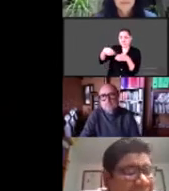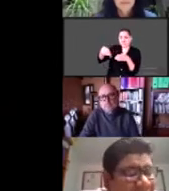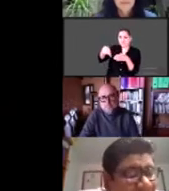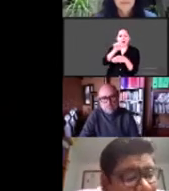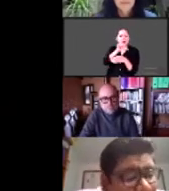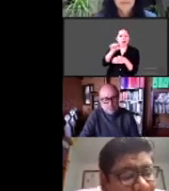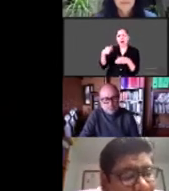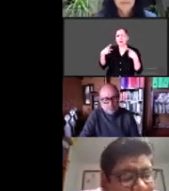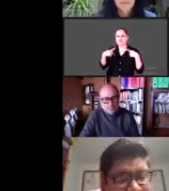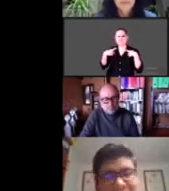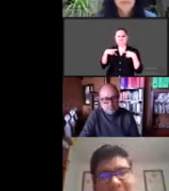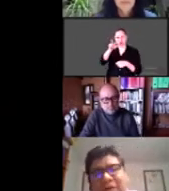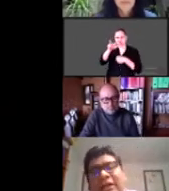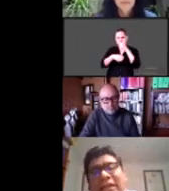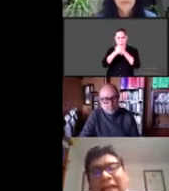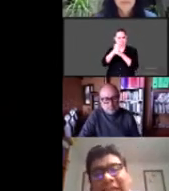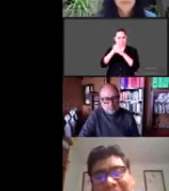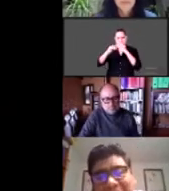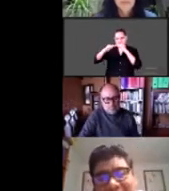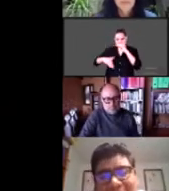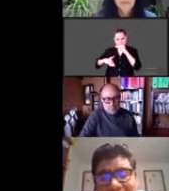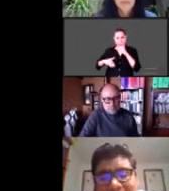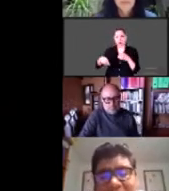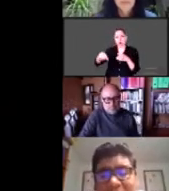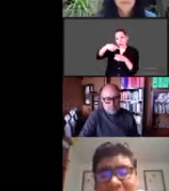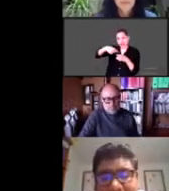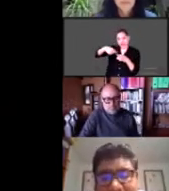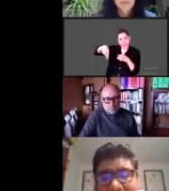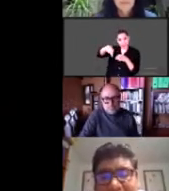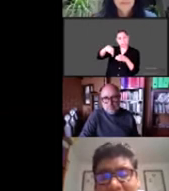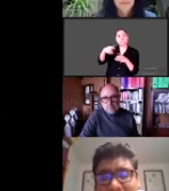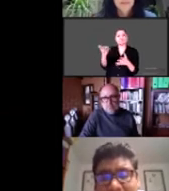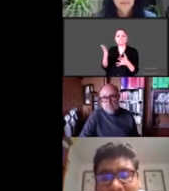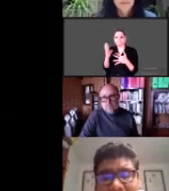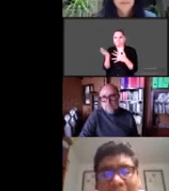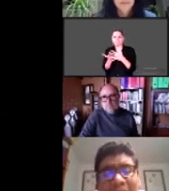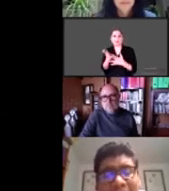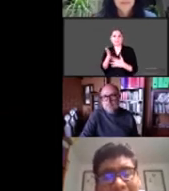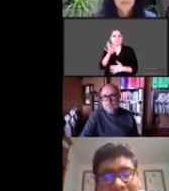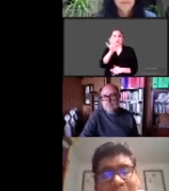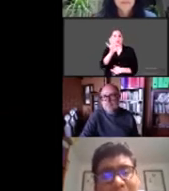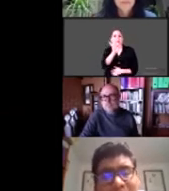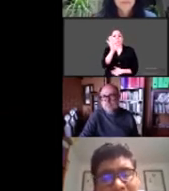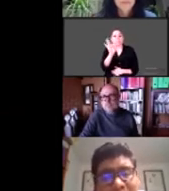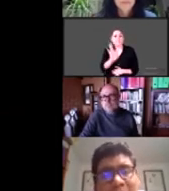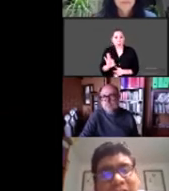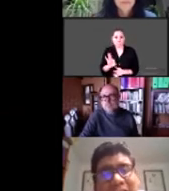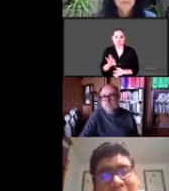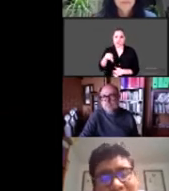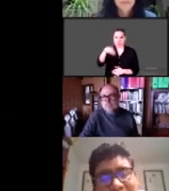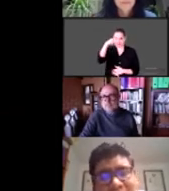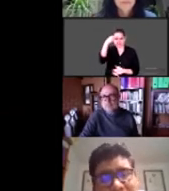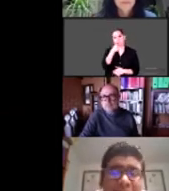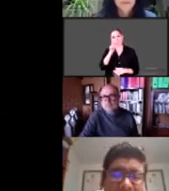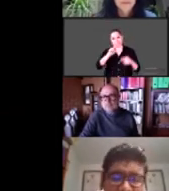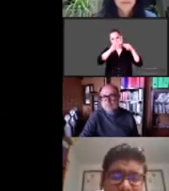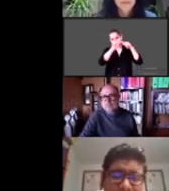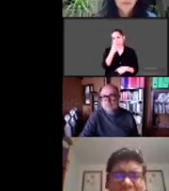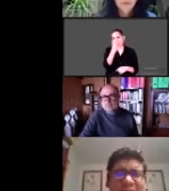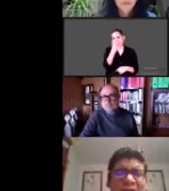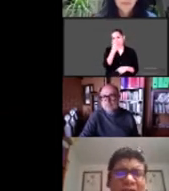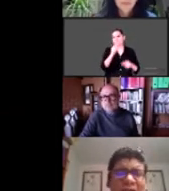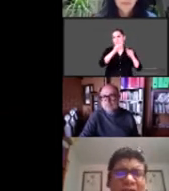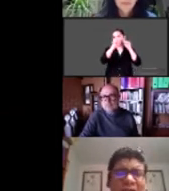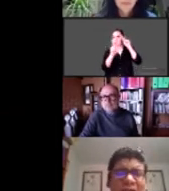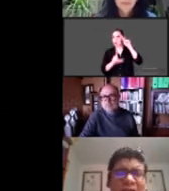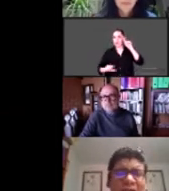casi el 50% de las niñas, niños y adolescentes de nuestro país están reportando situación de pobreza.